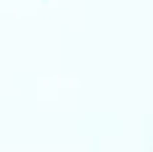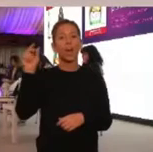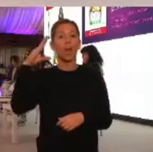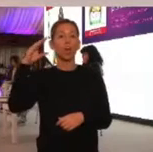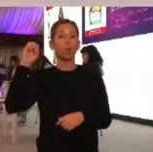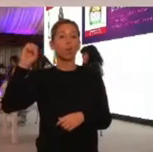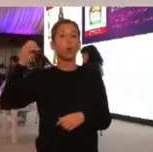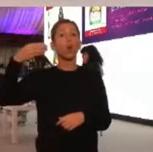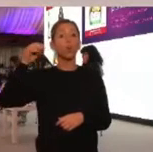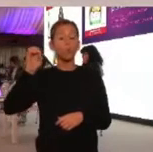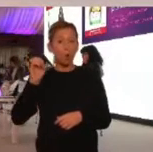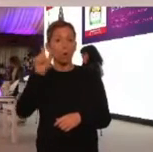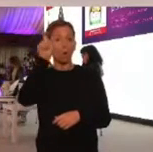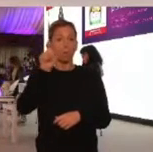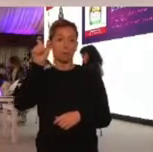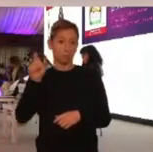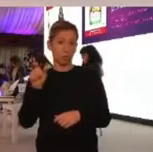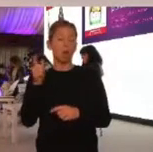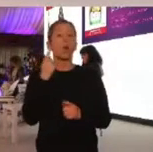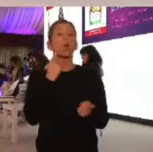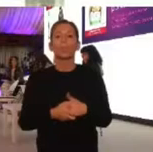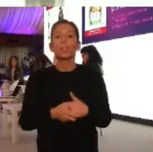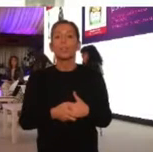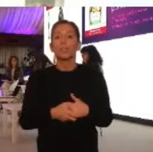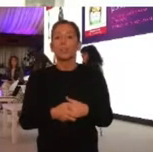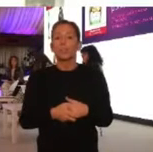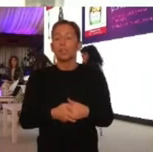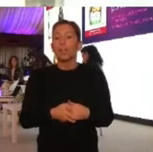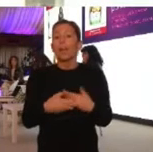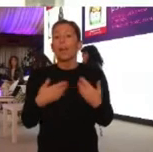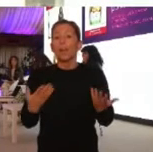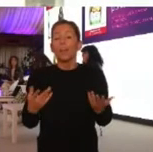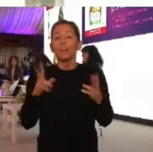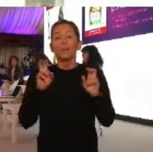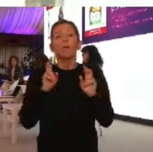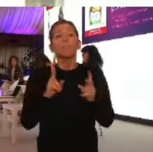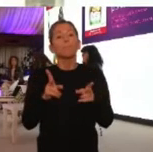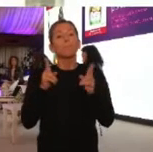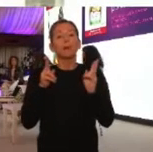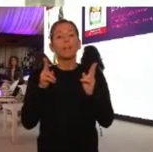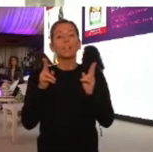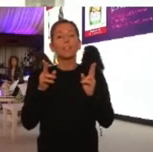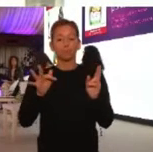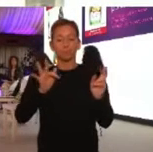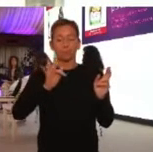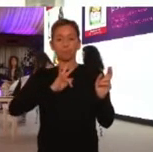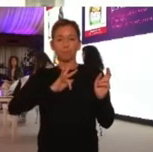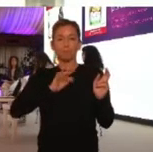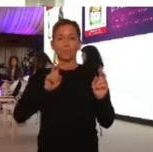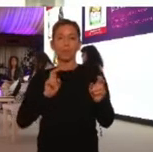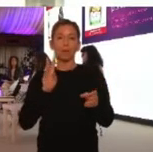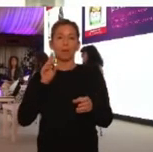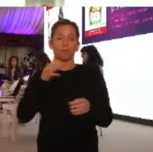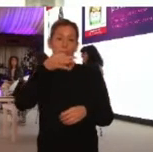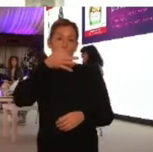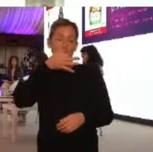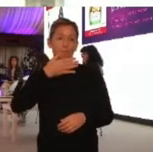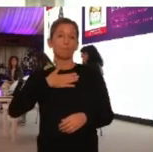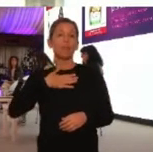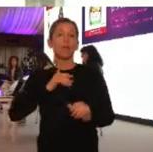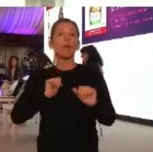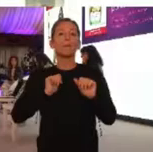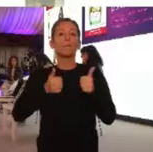prioridade. En nuestro caso, pues hemos trabajado tratando de procurar cambios y transformaciones que impulsen